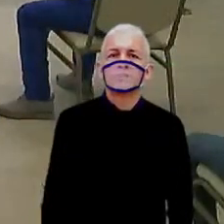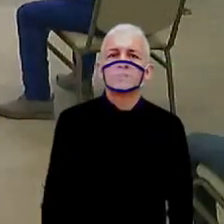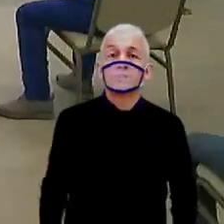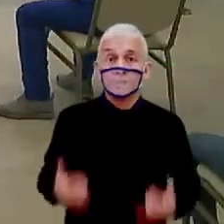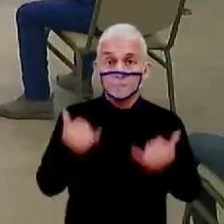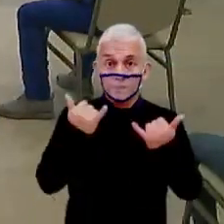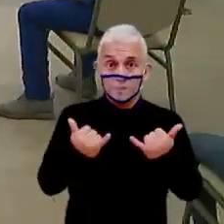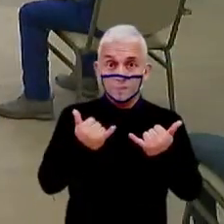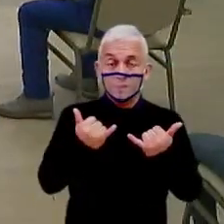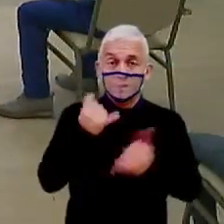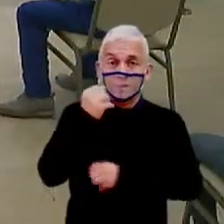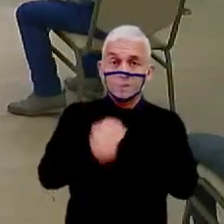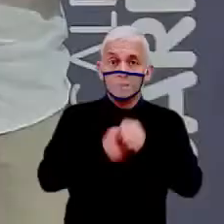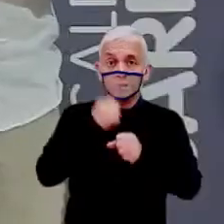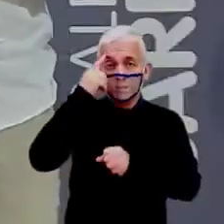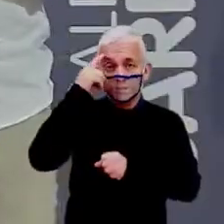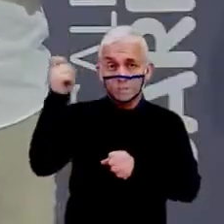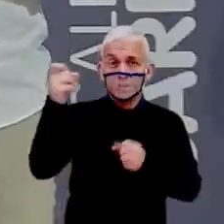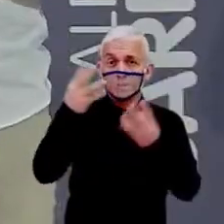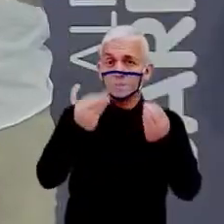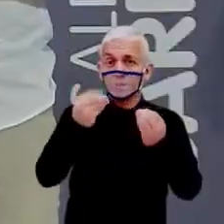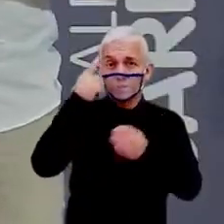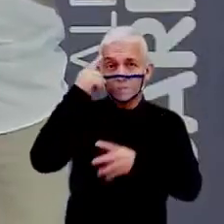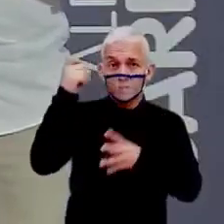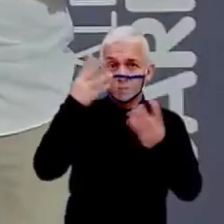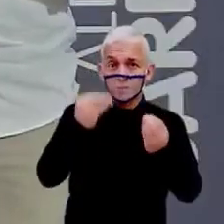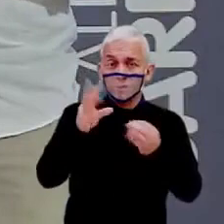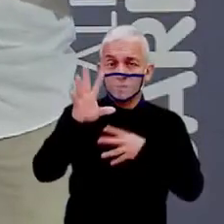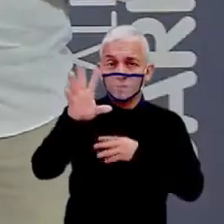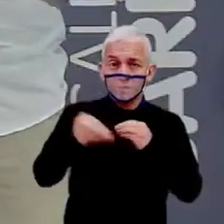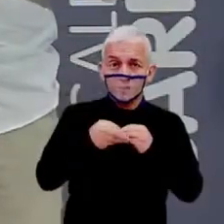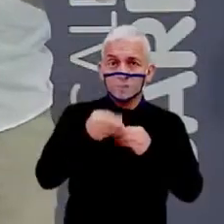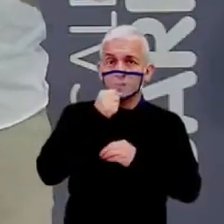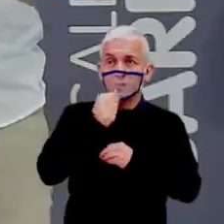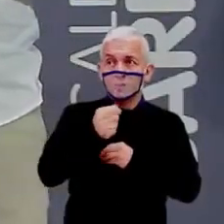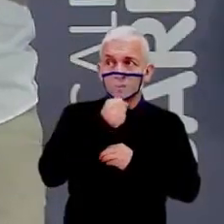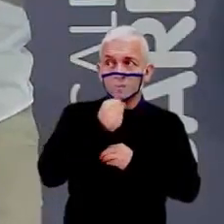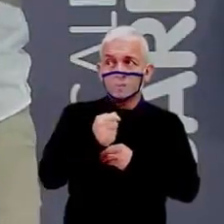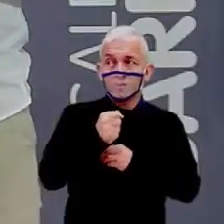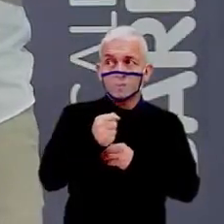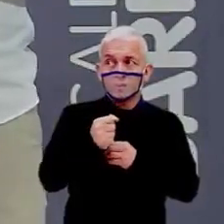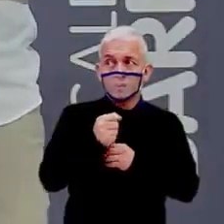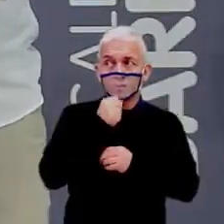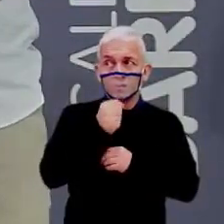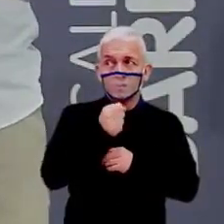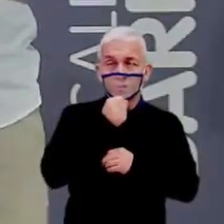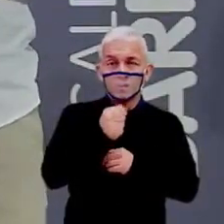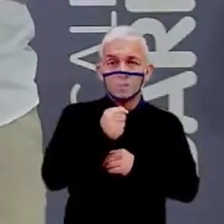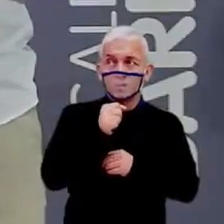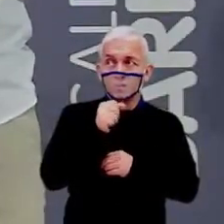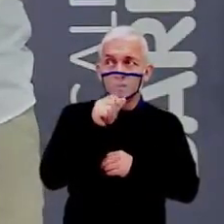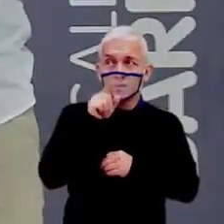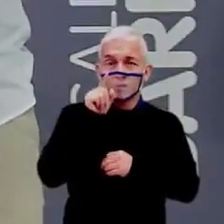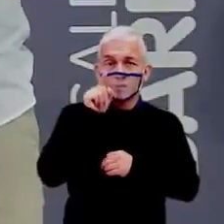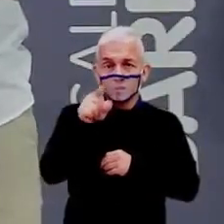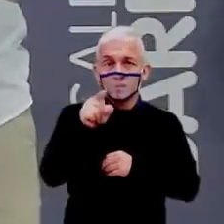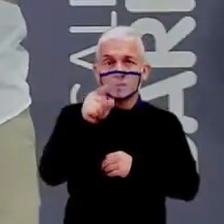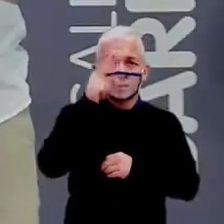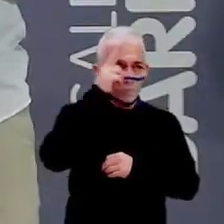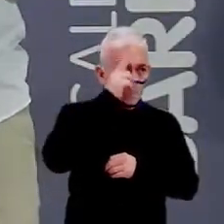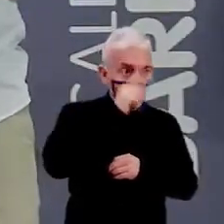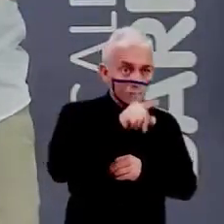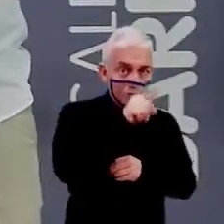Este año hemos cumplido muchos sueños y vendrán más buenas noticias. Buenas noticias para ti, para tus